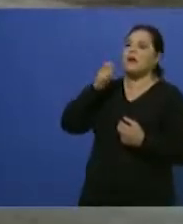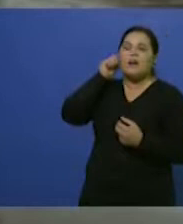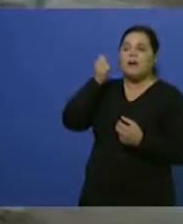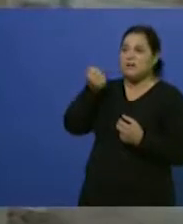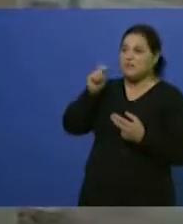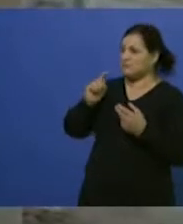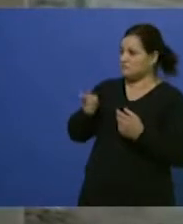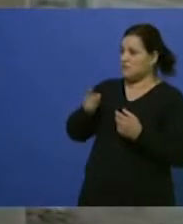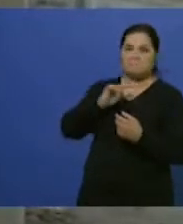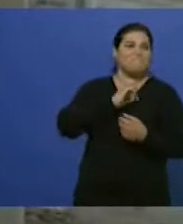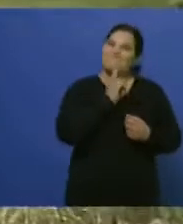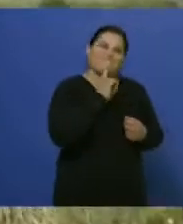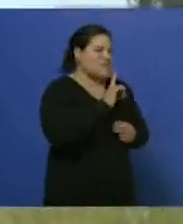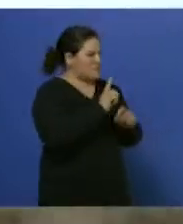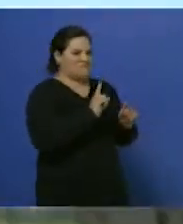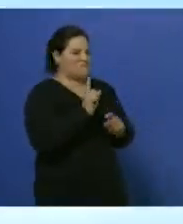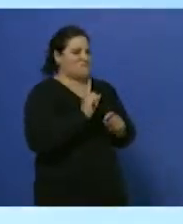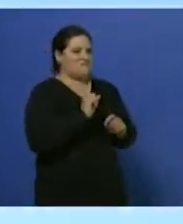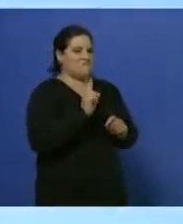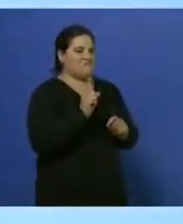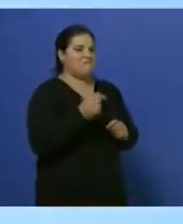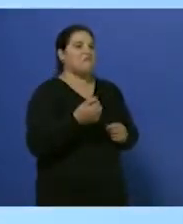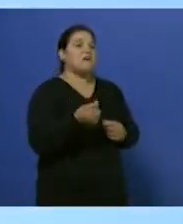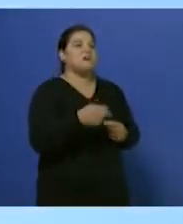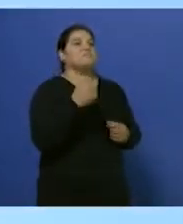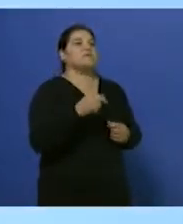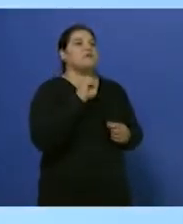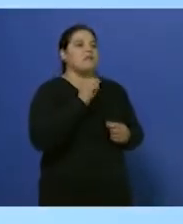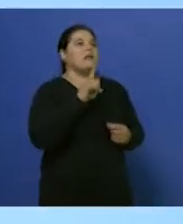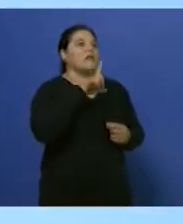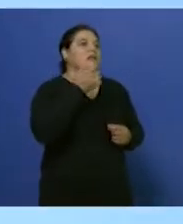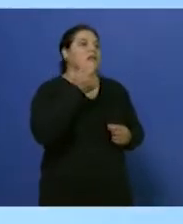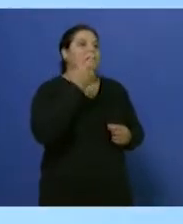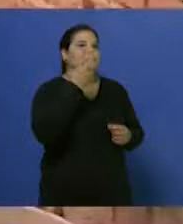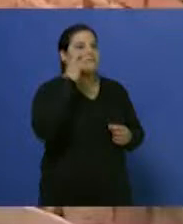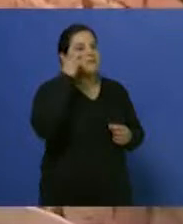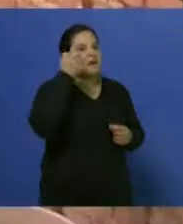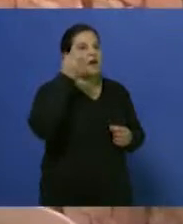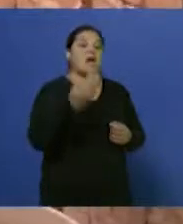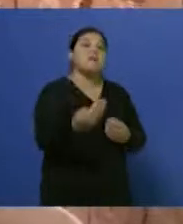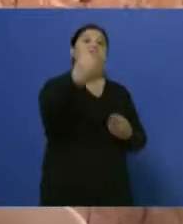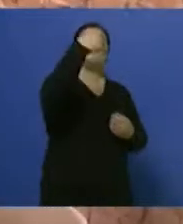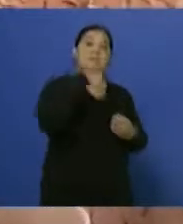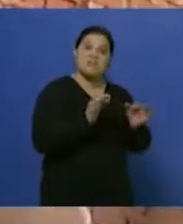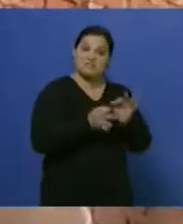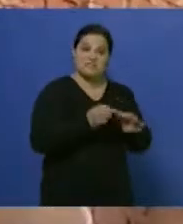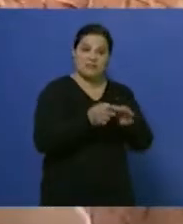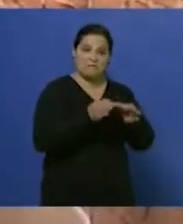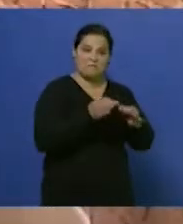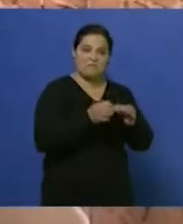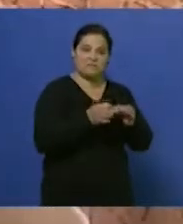confusión. Sí. Con Mariano. Mariano ingresó en el proyecto, como te digo, es un proyecto privado. Sí. Y en el momento de que